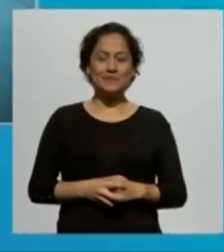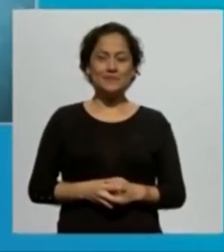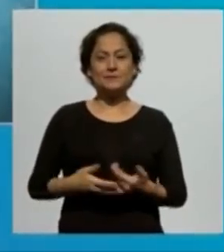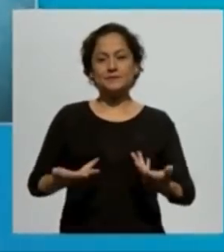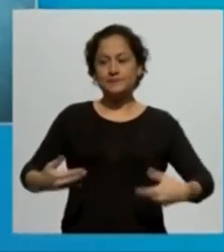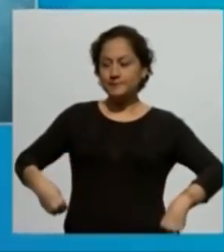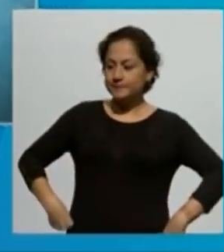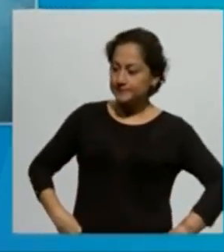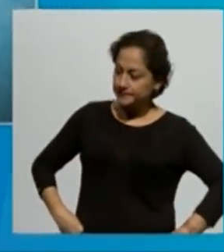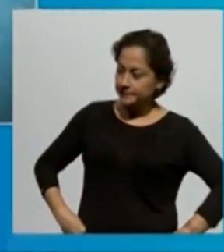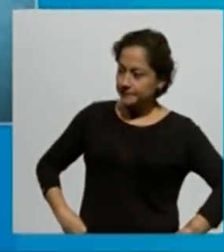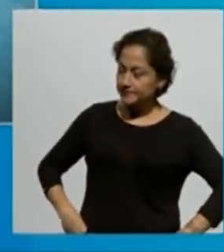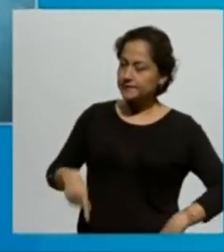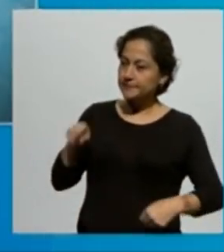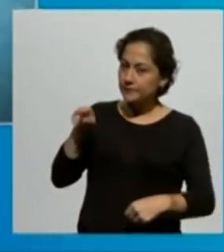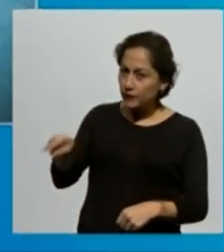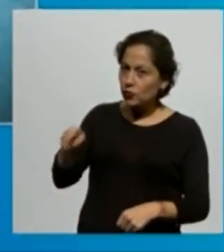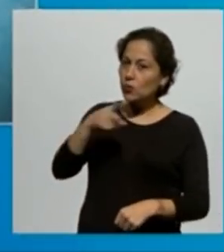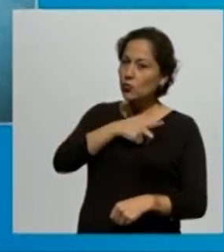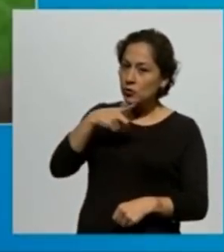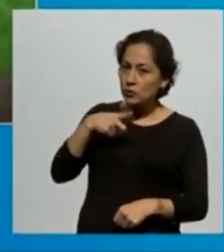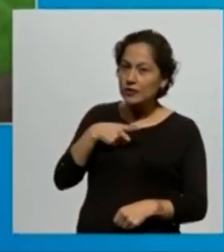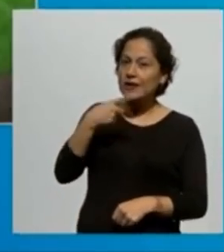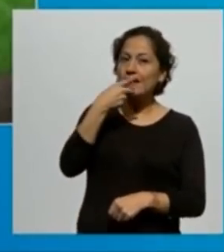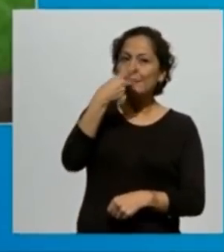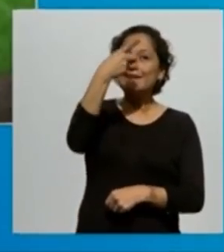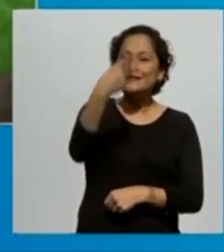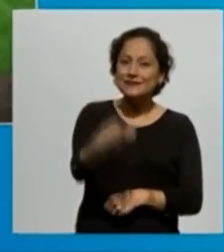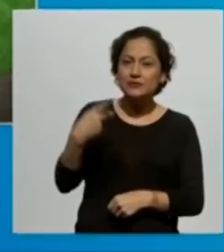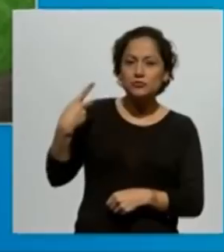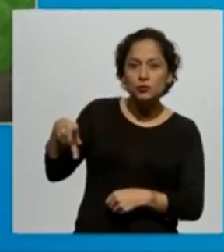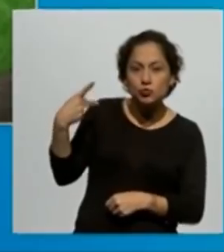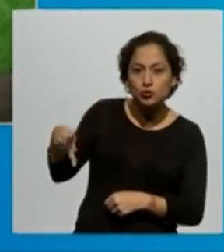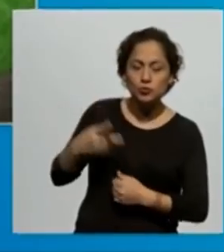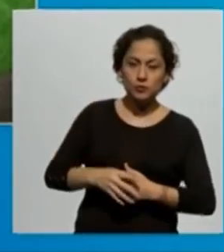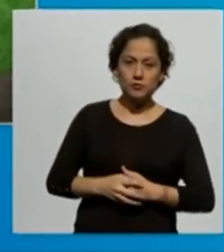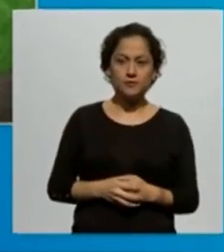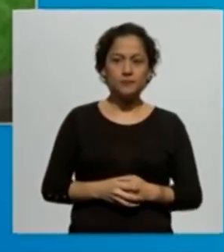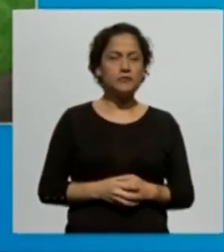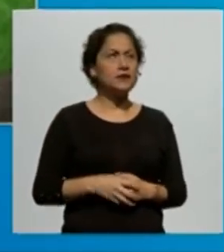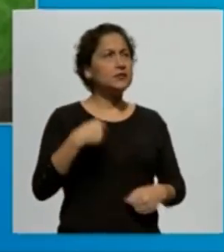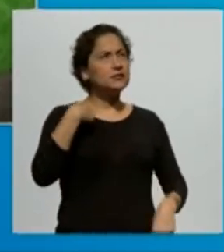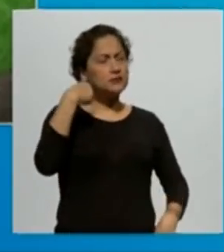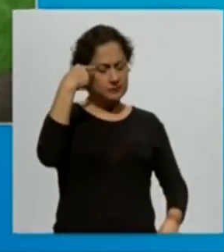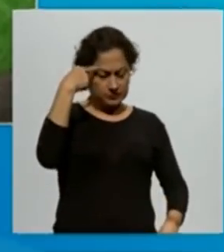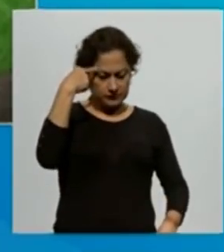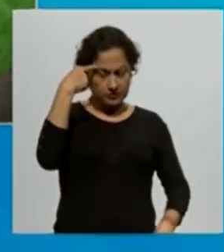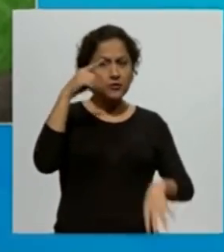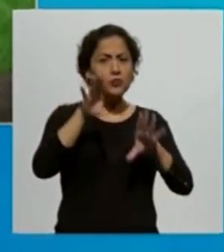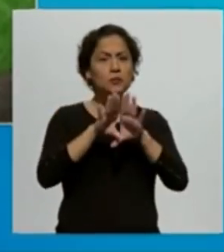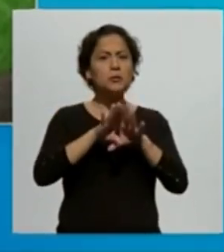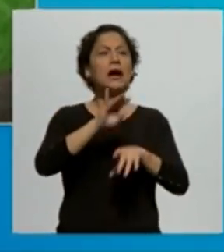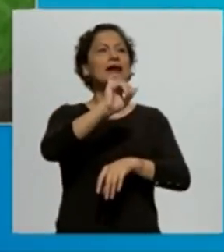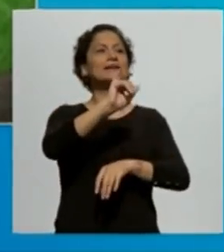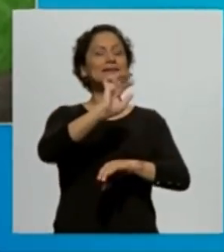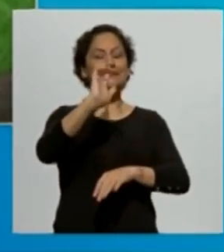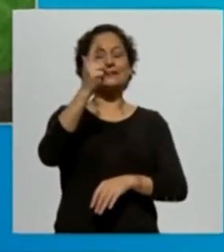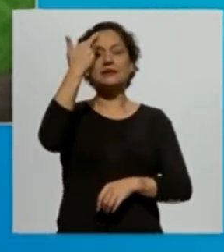Alterio, tenés que decir tu parte. Sí. ¿Cómo era? ¡Ah, sí!